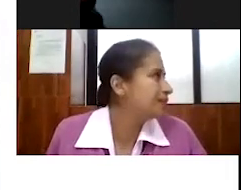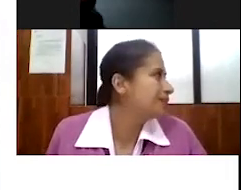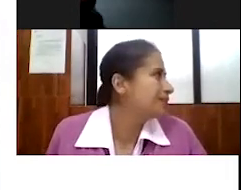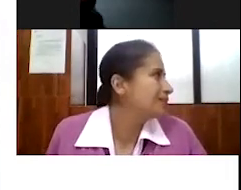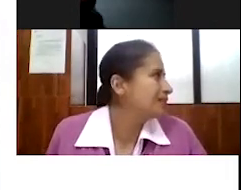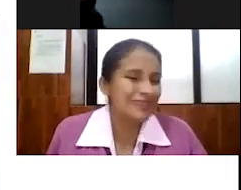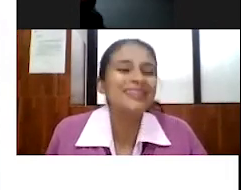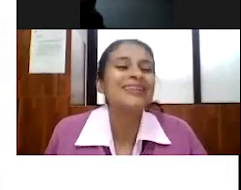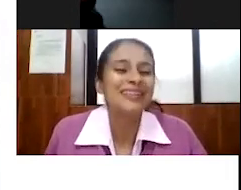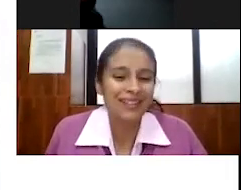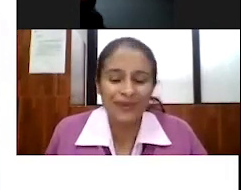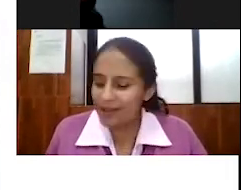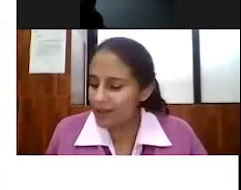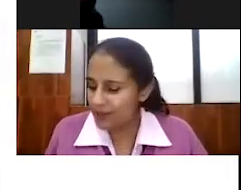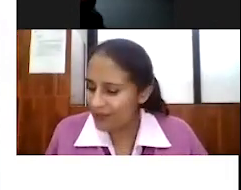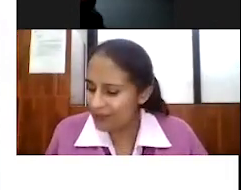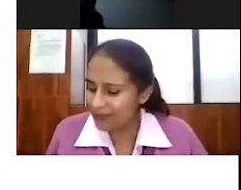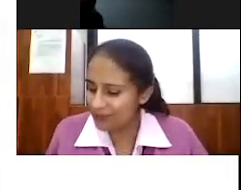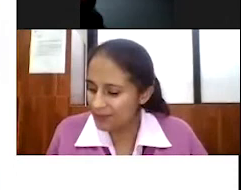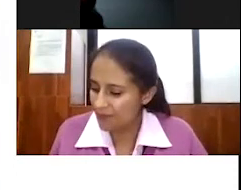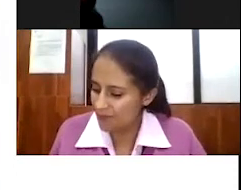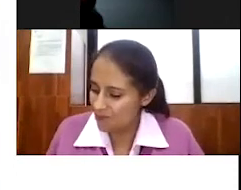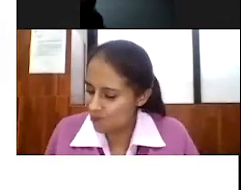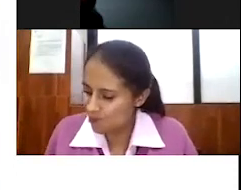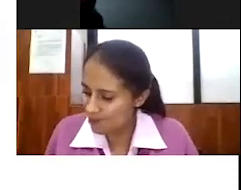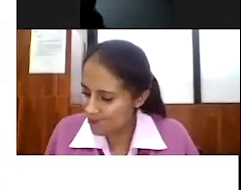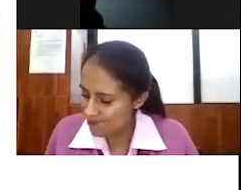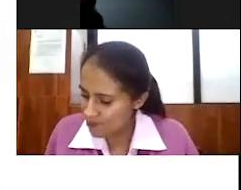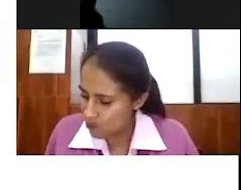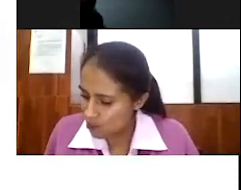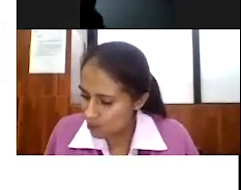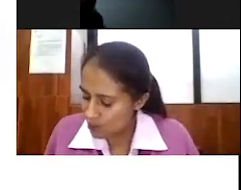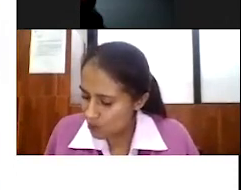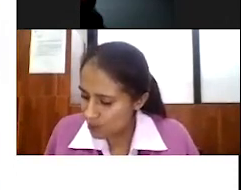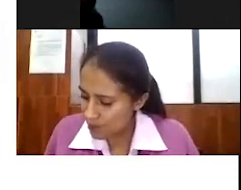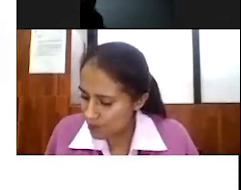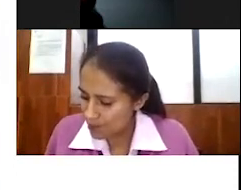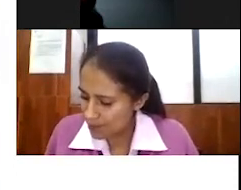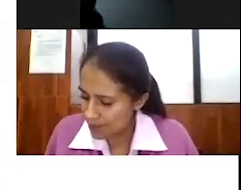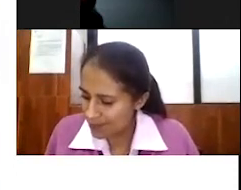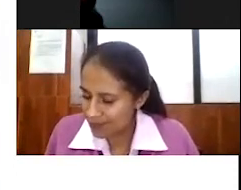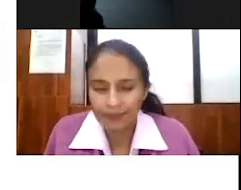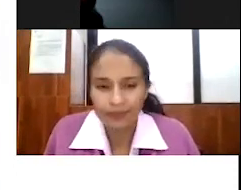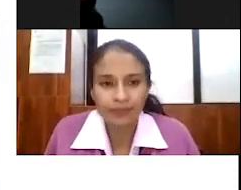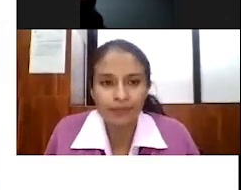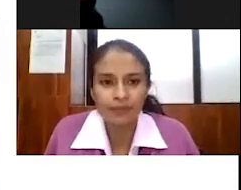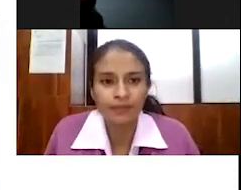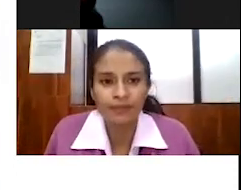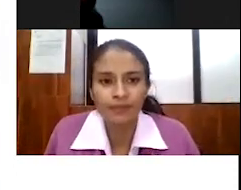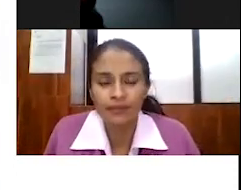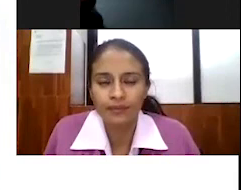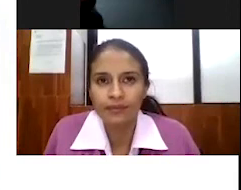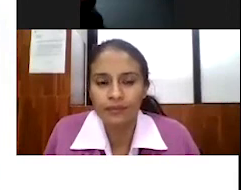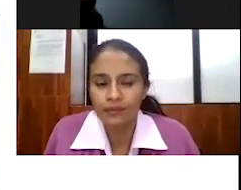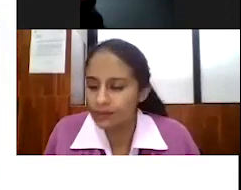Entonces, ahí sería una cuestión a considerar. El procedimiento va a ser el mismo, pero va a haber factores que yo no voy a poder controlar.